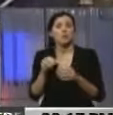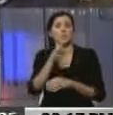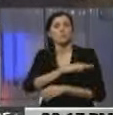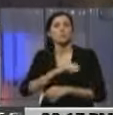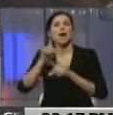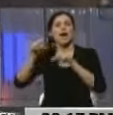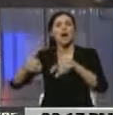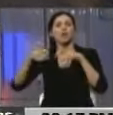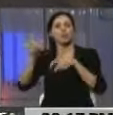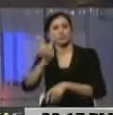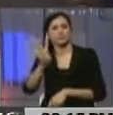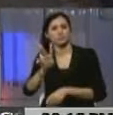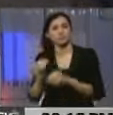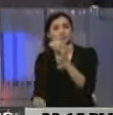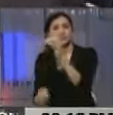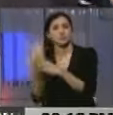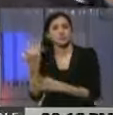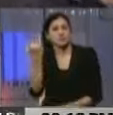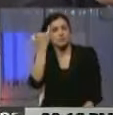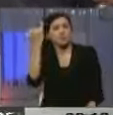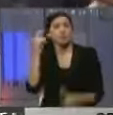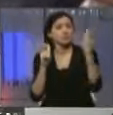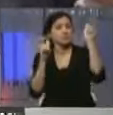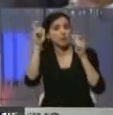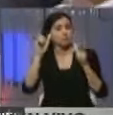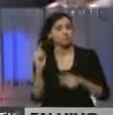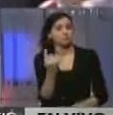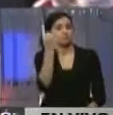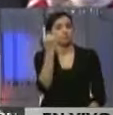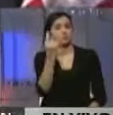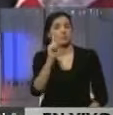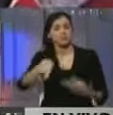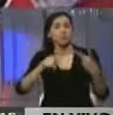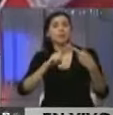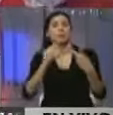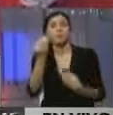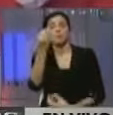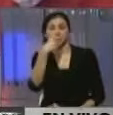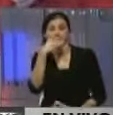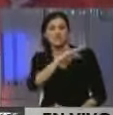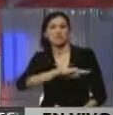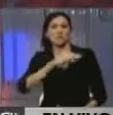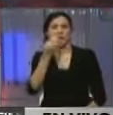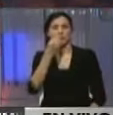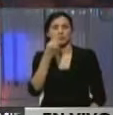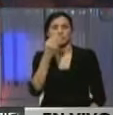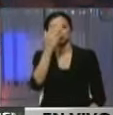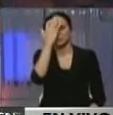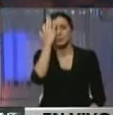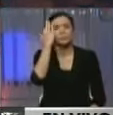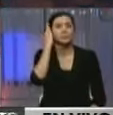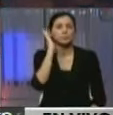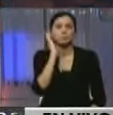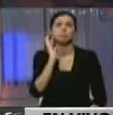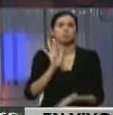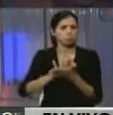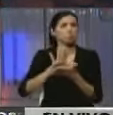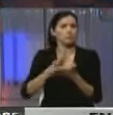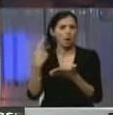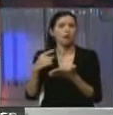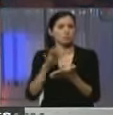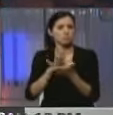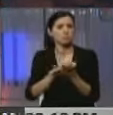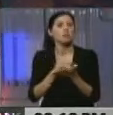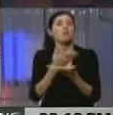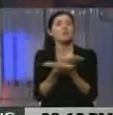agro-Venezuela, creación única de nuestro comandante, y en la misión alimentación, que tanta estabilidad y felicidad le ha dado a